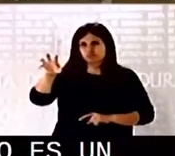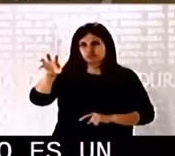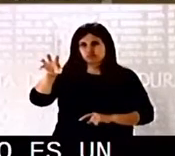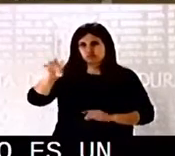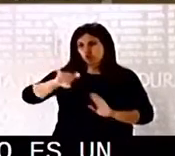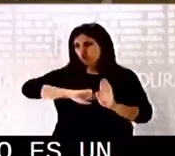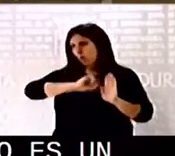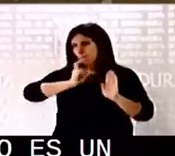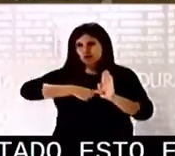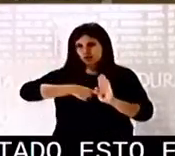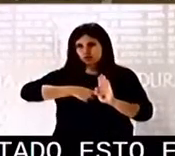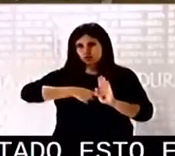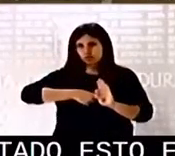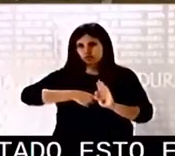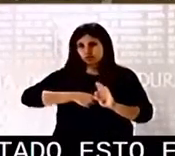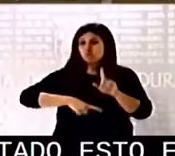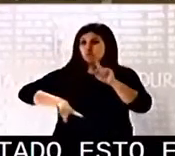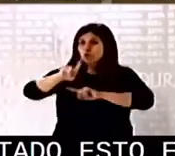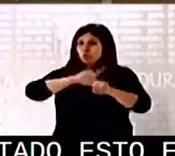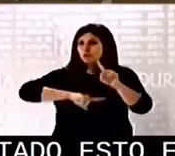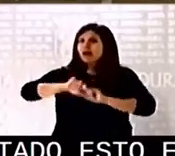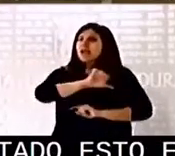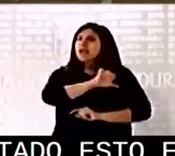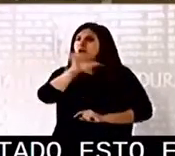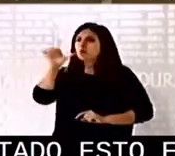Esto es un problema de Europa.